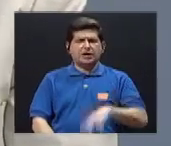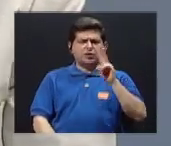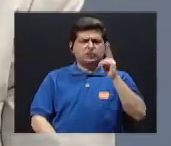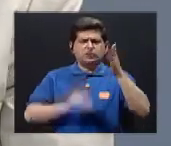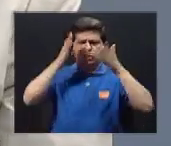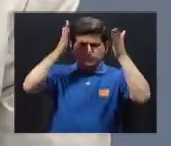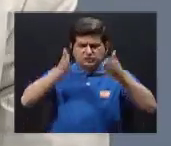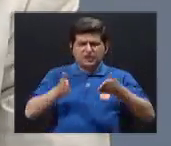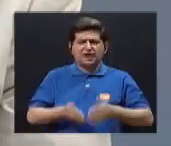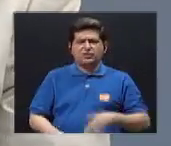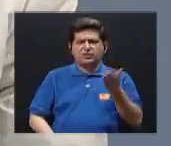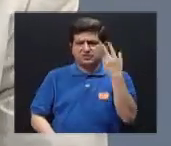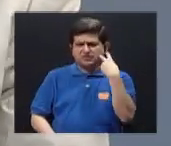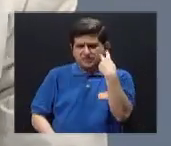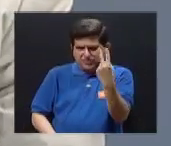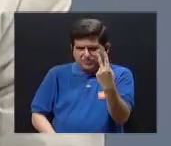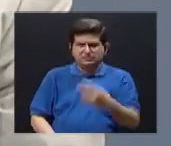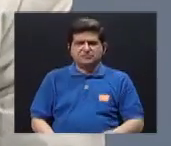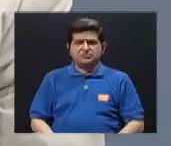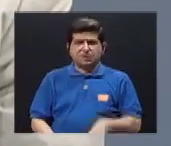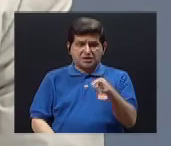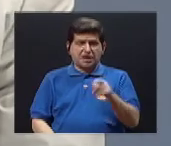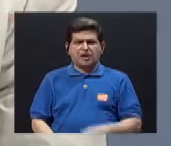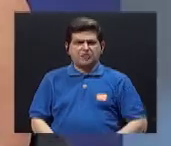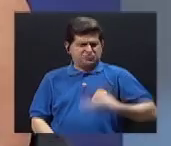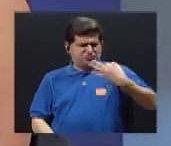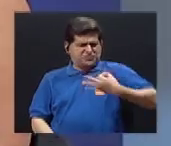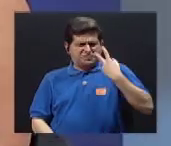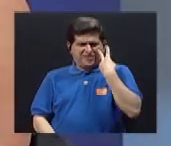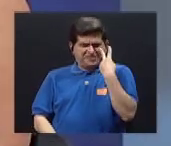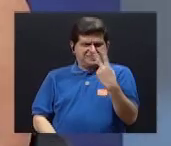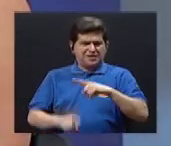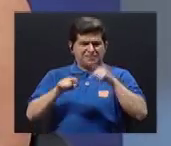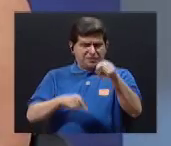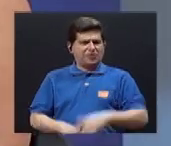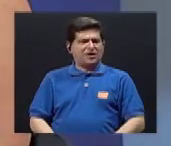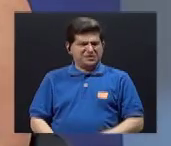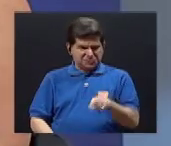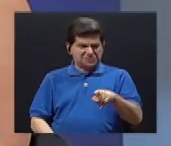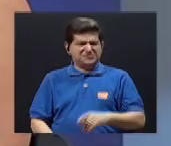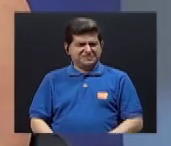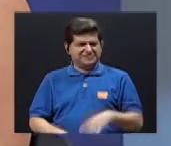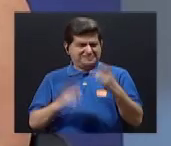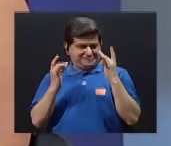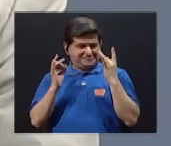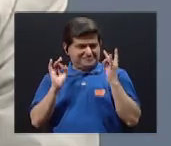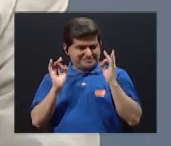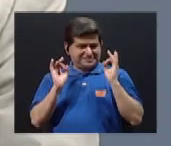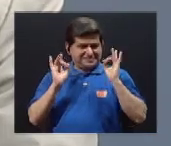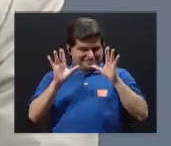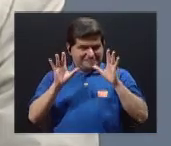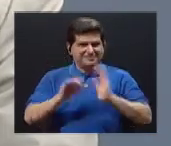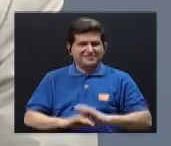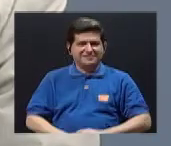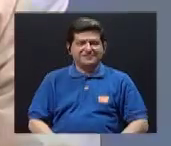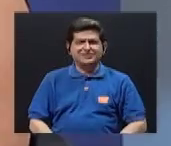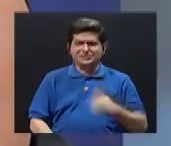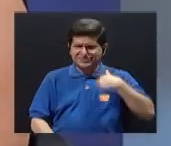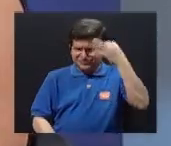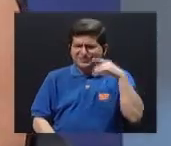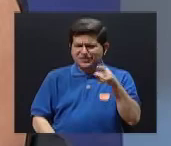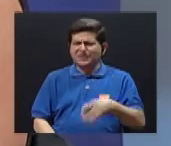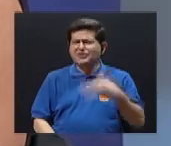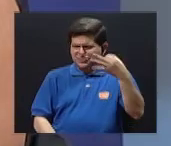a dos creadores audiovisuales que se ven muy formales, pero son atrevidos. Así es. Bueno, qué